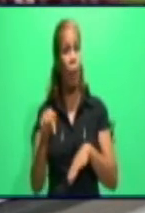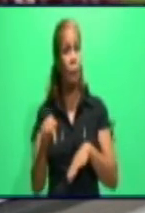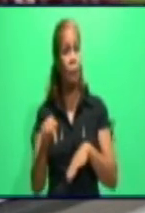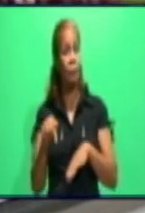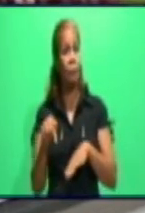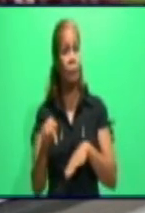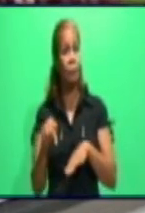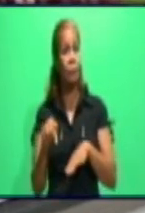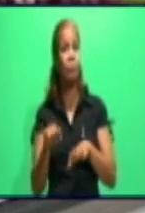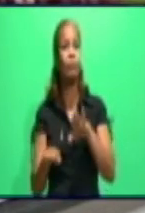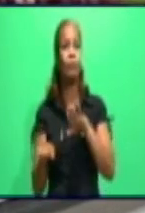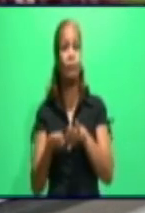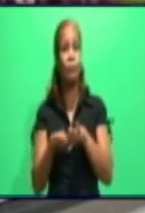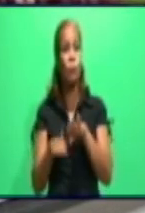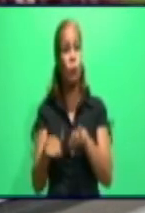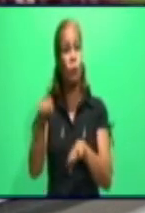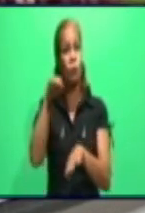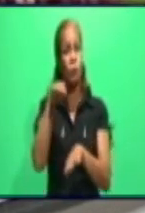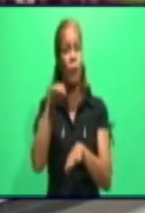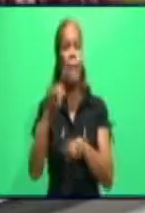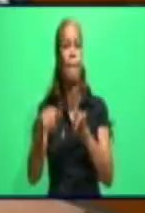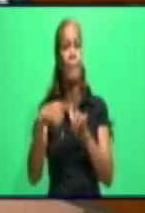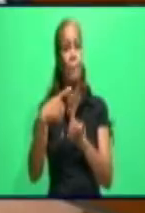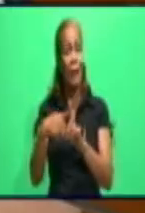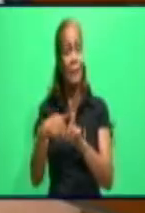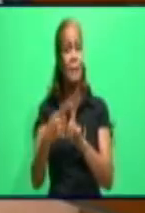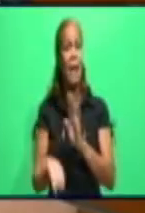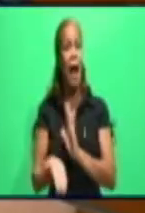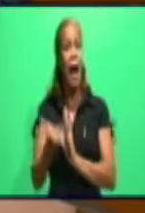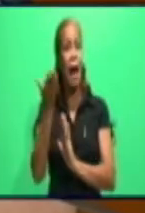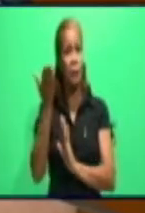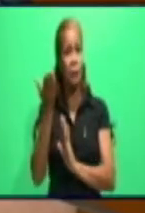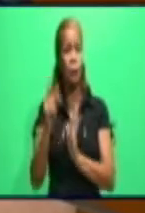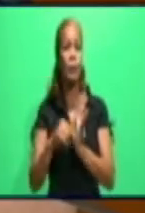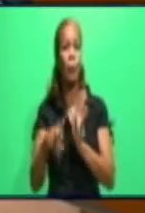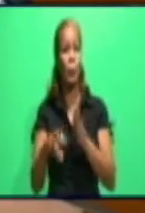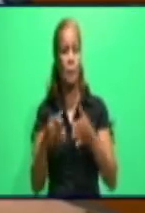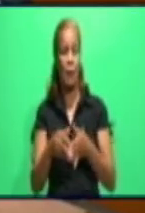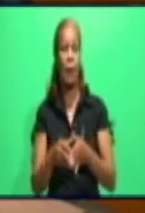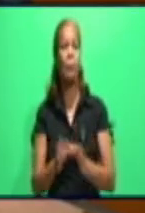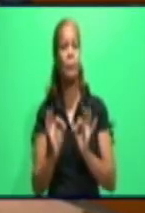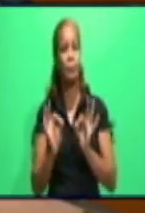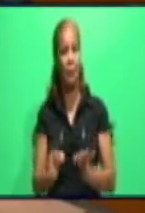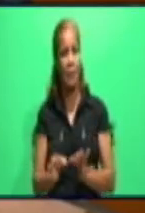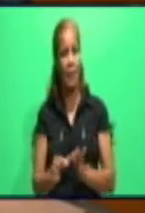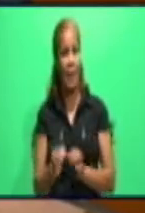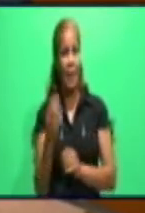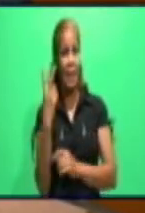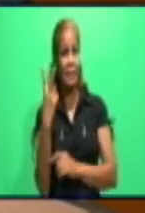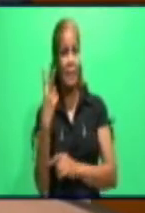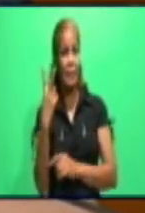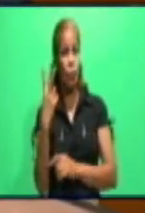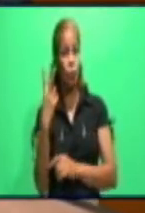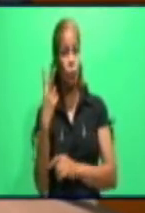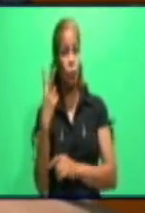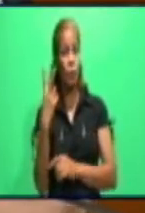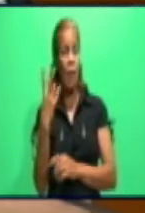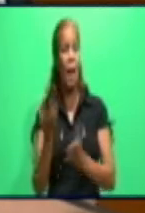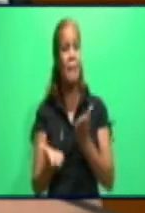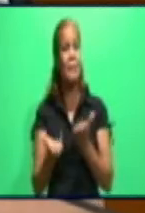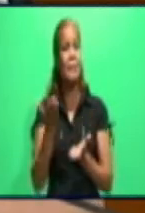saldo más alto del territorio así es yo en él ya está es la segunda cifra más alta que reporta